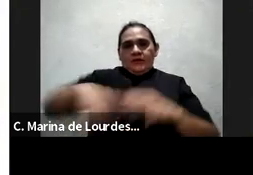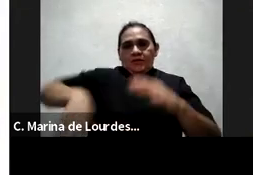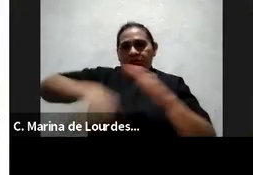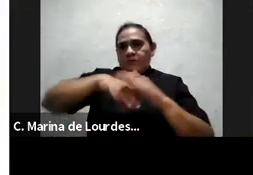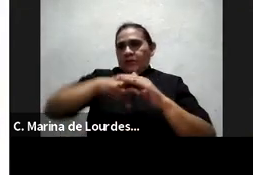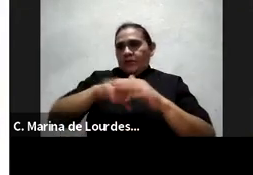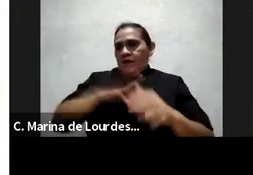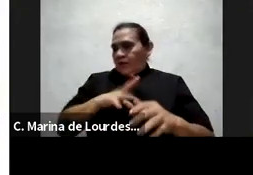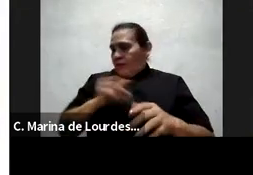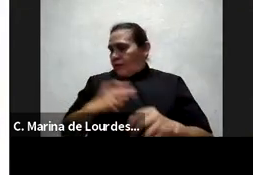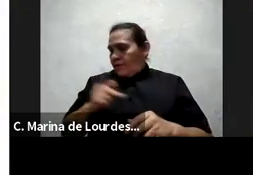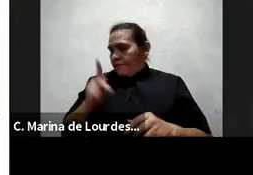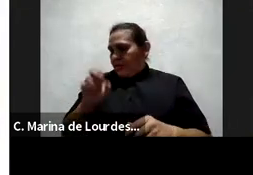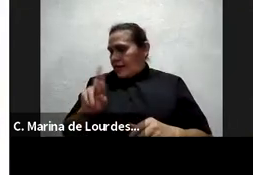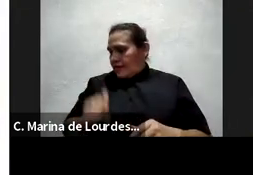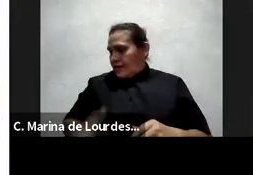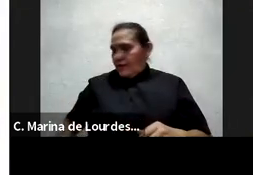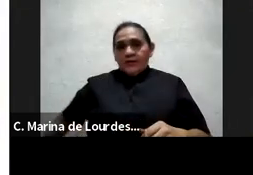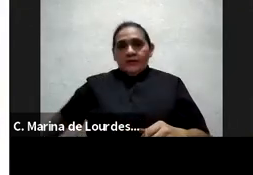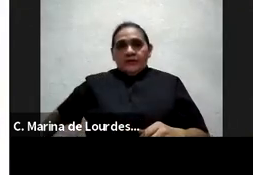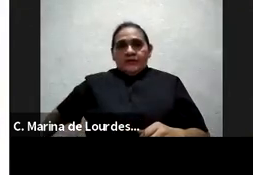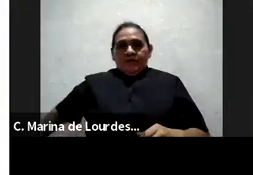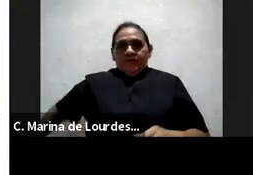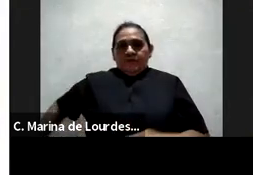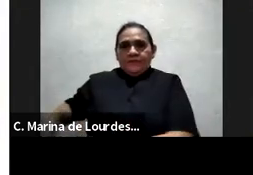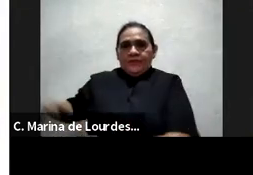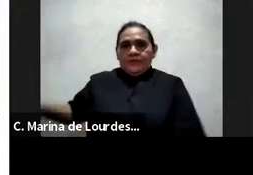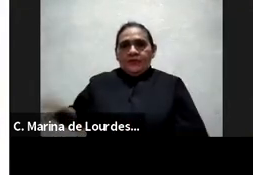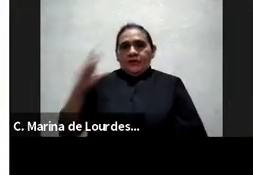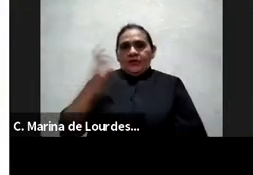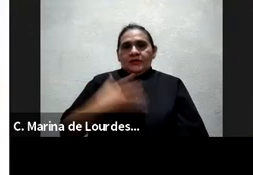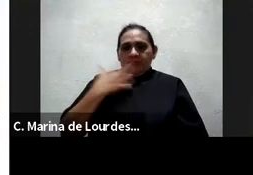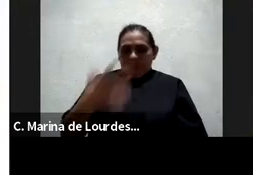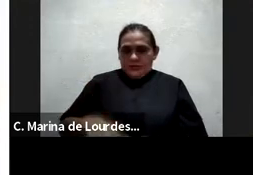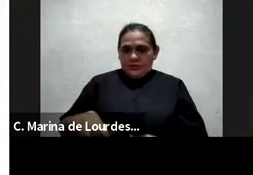una parada, sin embargo, y que lo que está muy bien es que